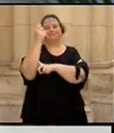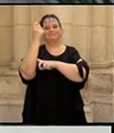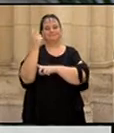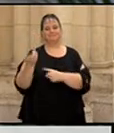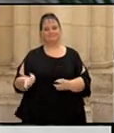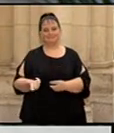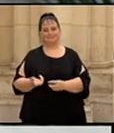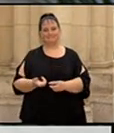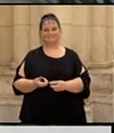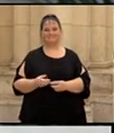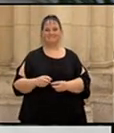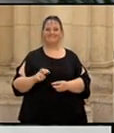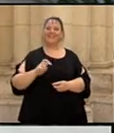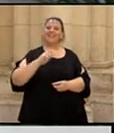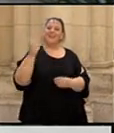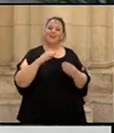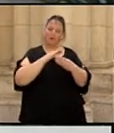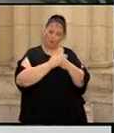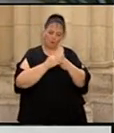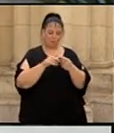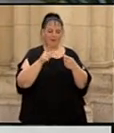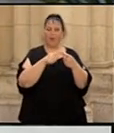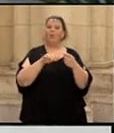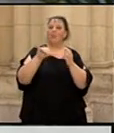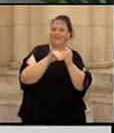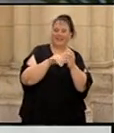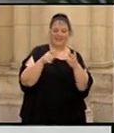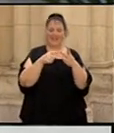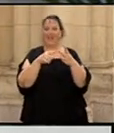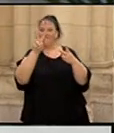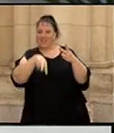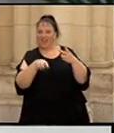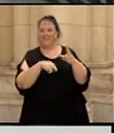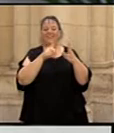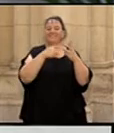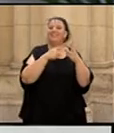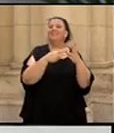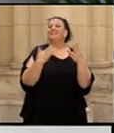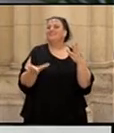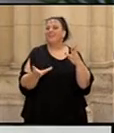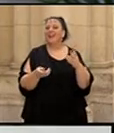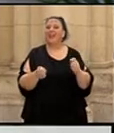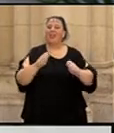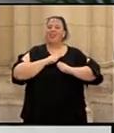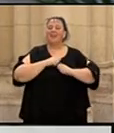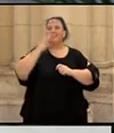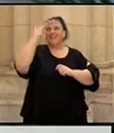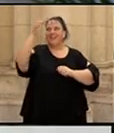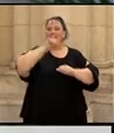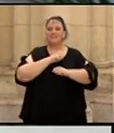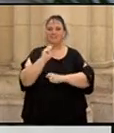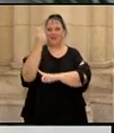Y otra forma de acercarse a nosotros no solamente es en la cercanía y diciéndonos la verdad, sino también dándonos esperanza.